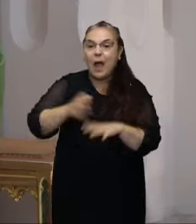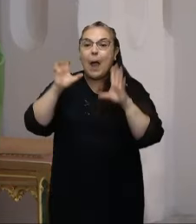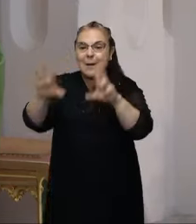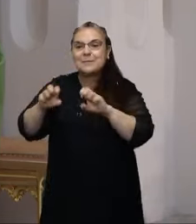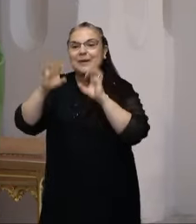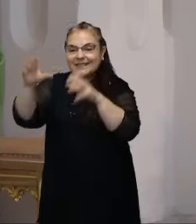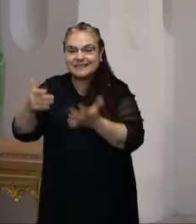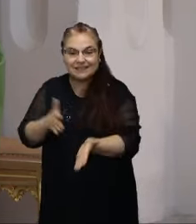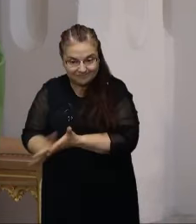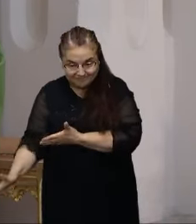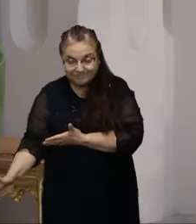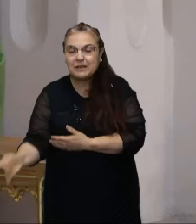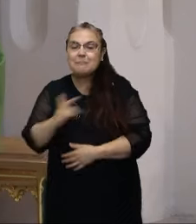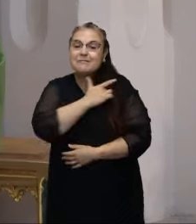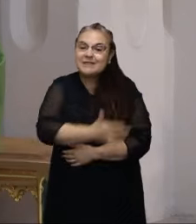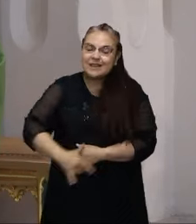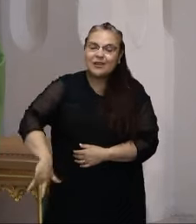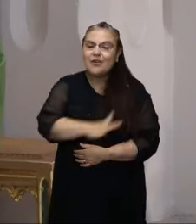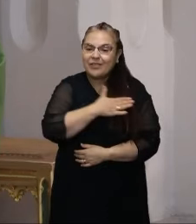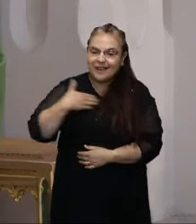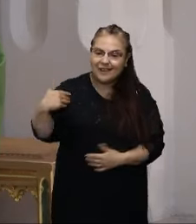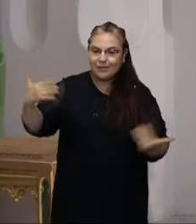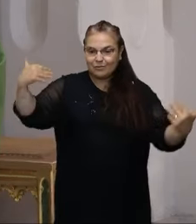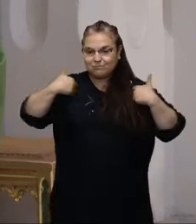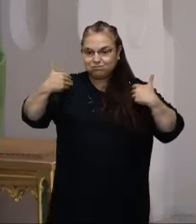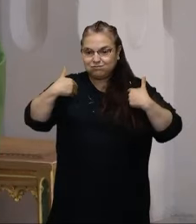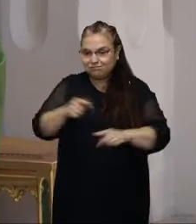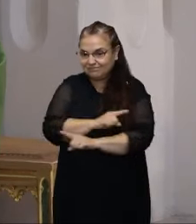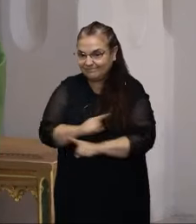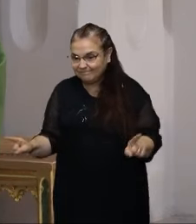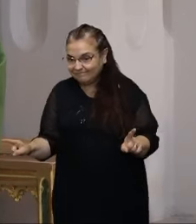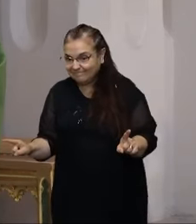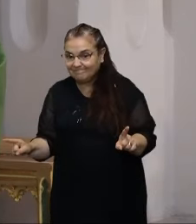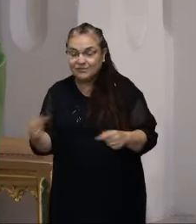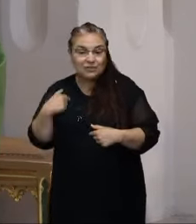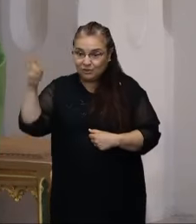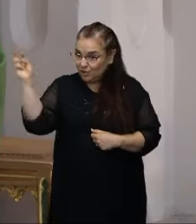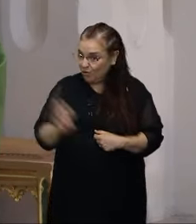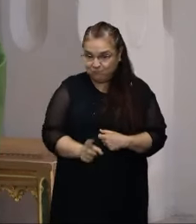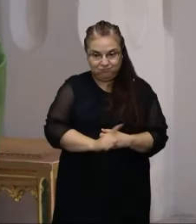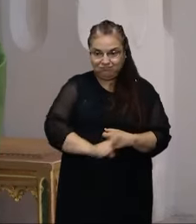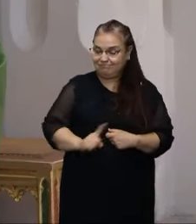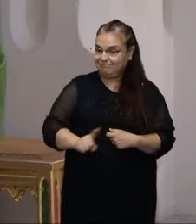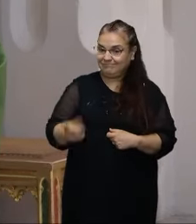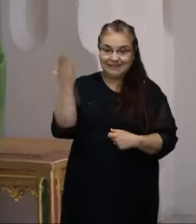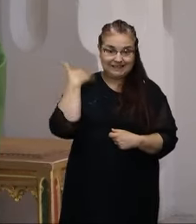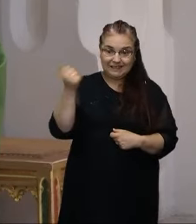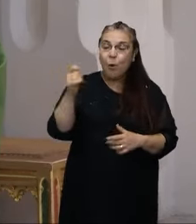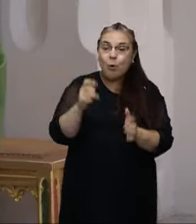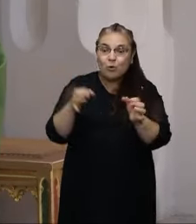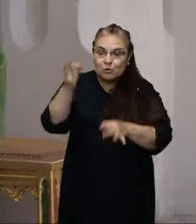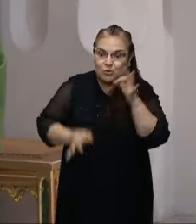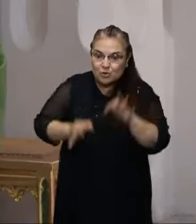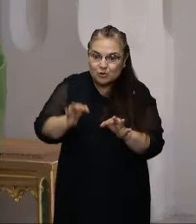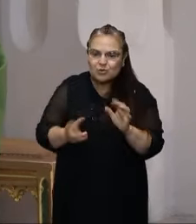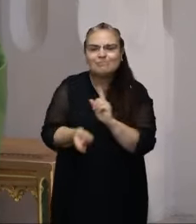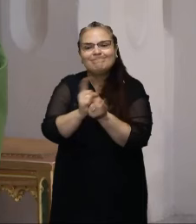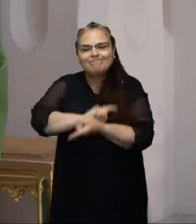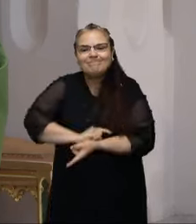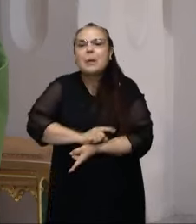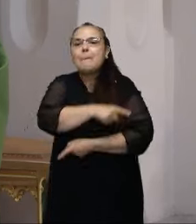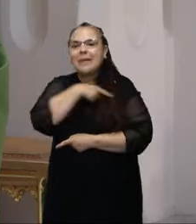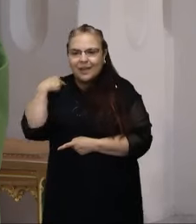significa: misericordia quiero y no sacrificio, que no he venido a llamar a justos, sino a